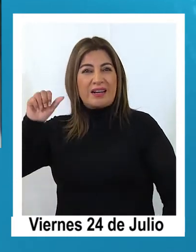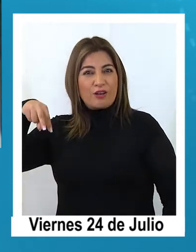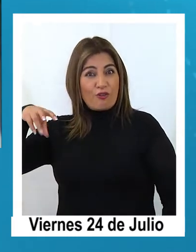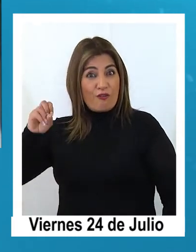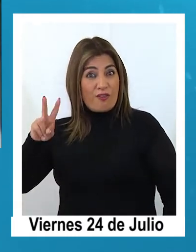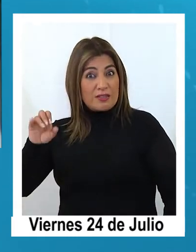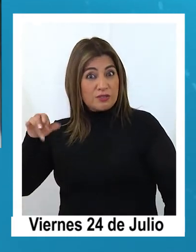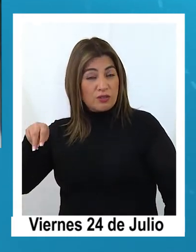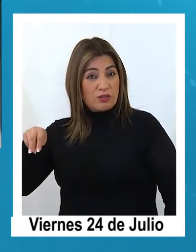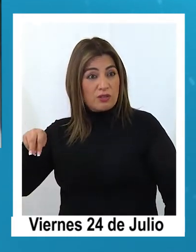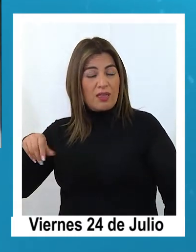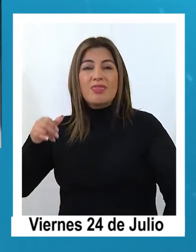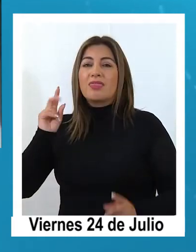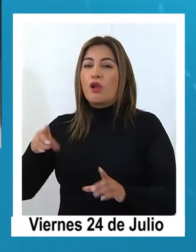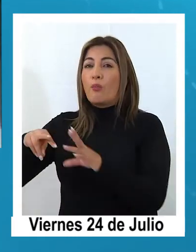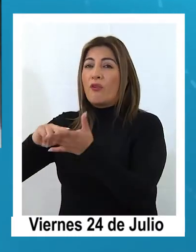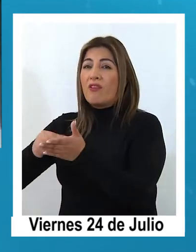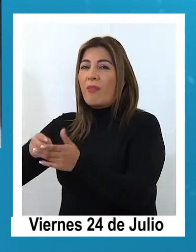y lo van a tener que resolver.